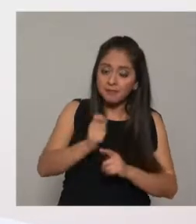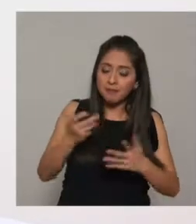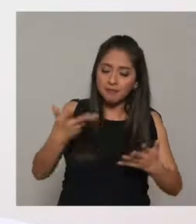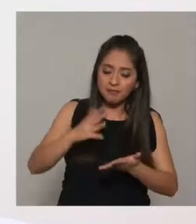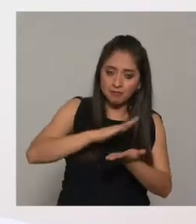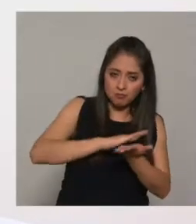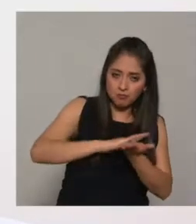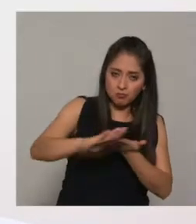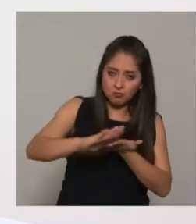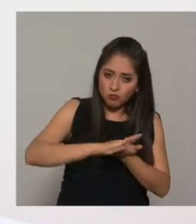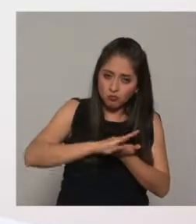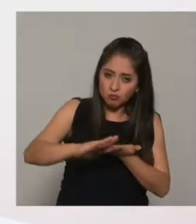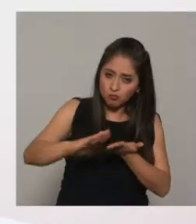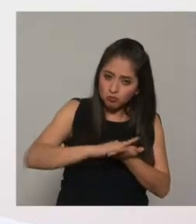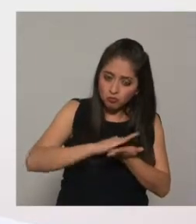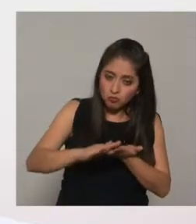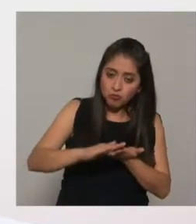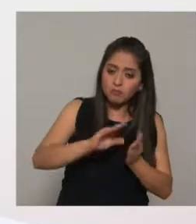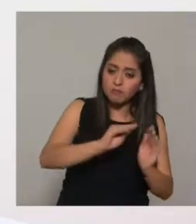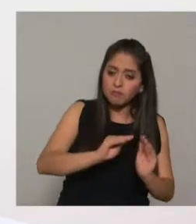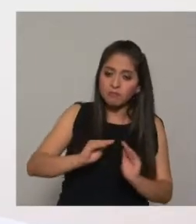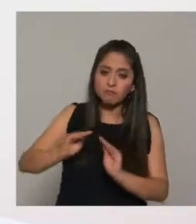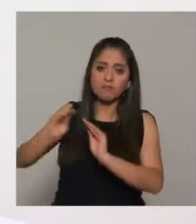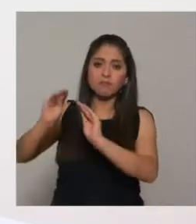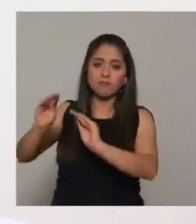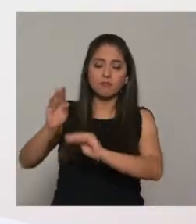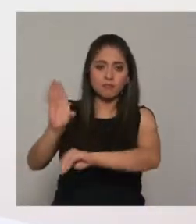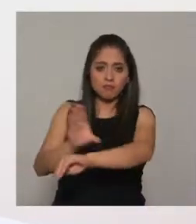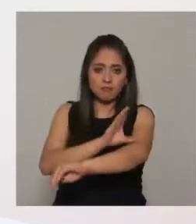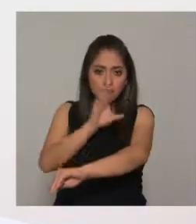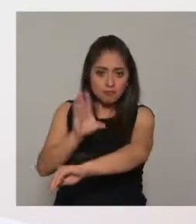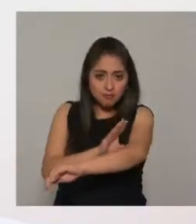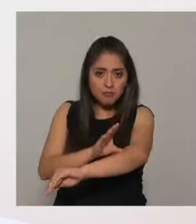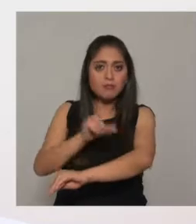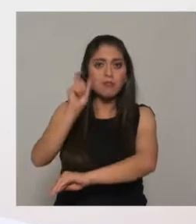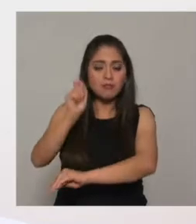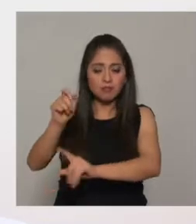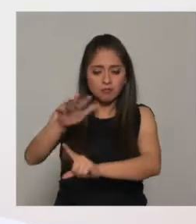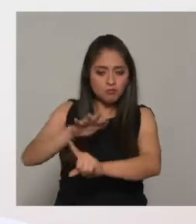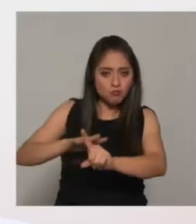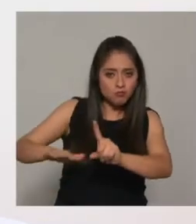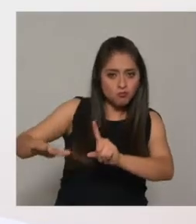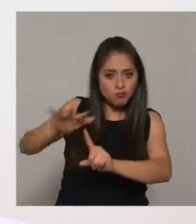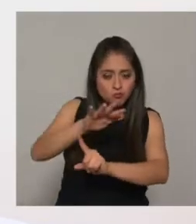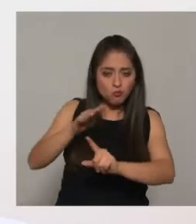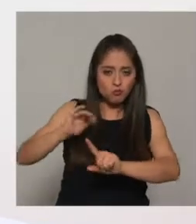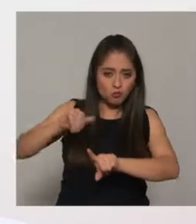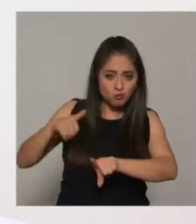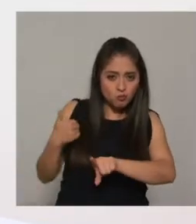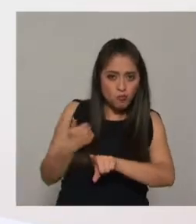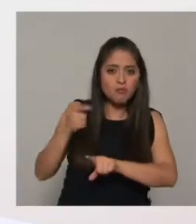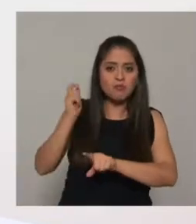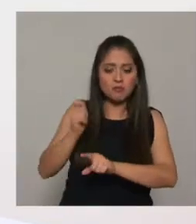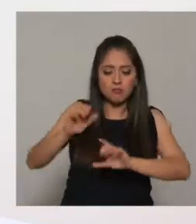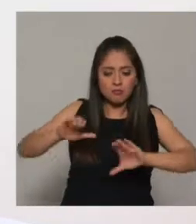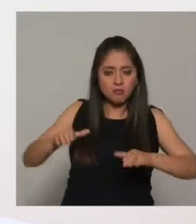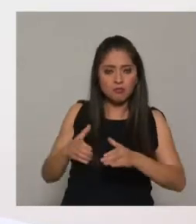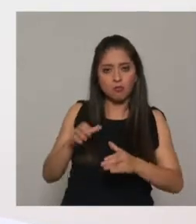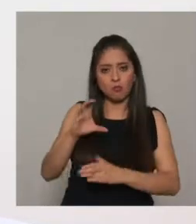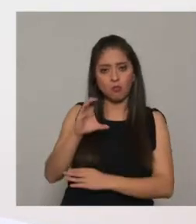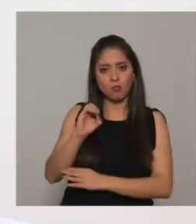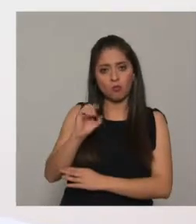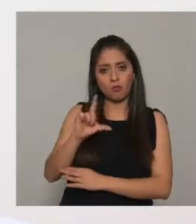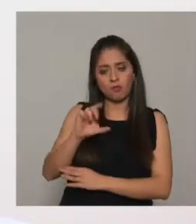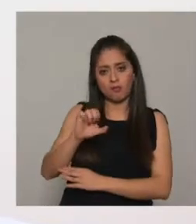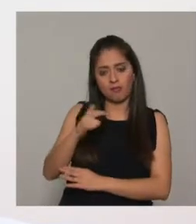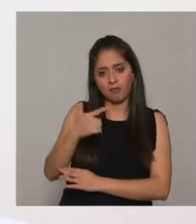lo vamos a mandar vía electrónica al cerebro, que lo va a tener el Colegio de Notarios. El Colegio de Notarios